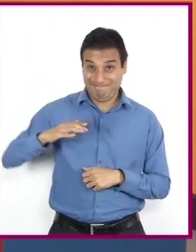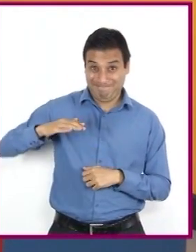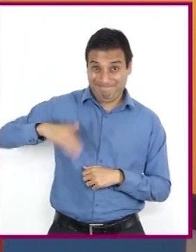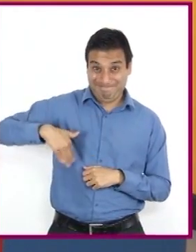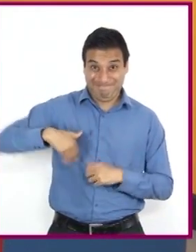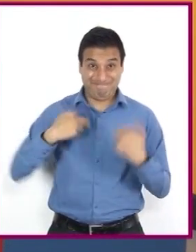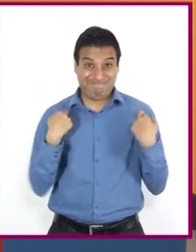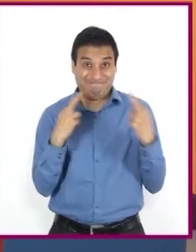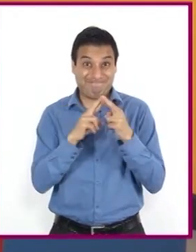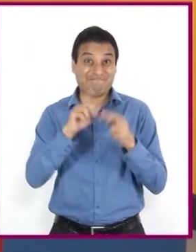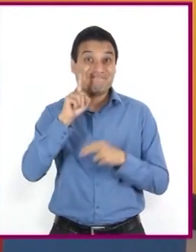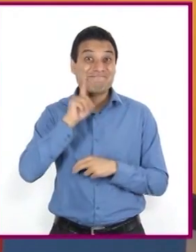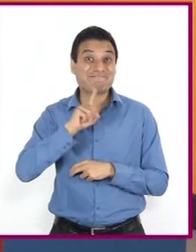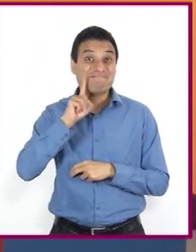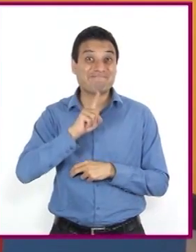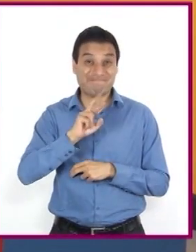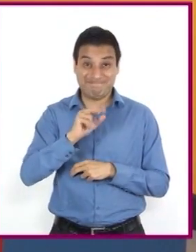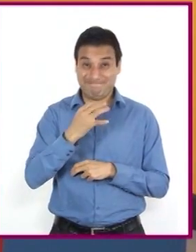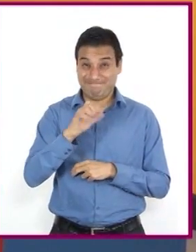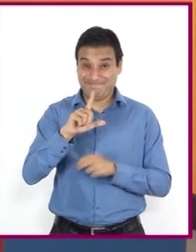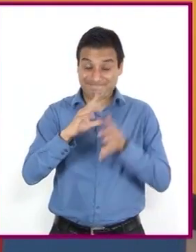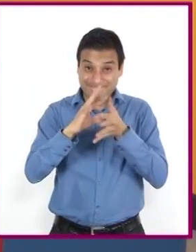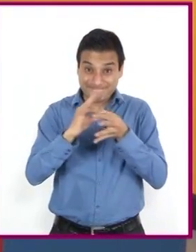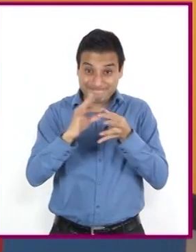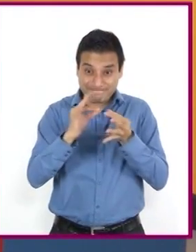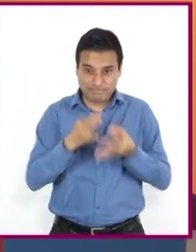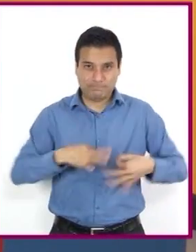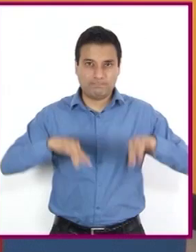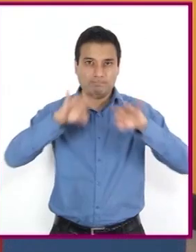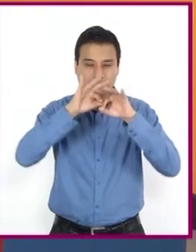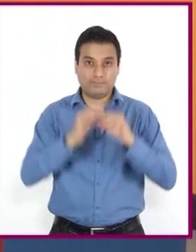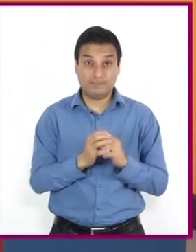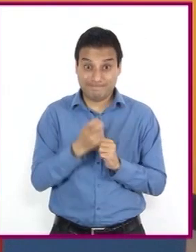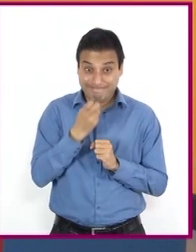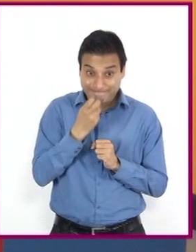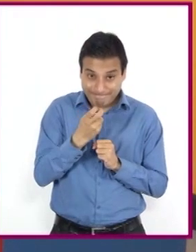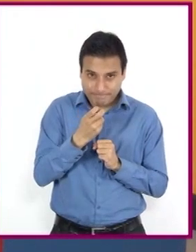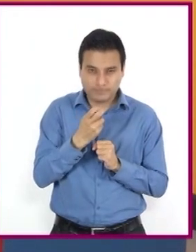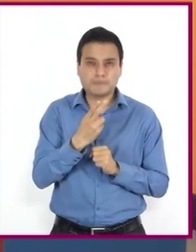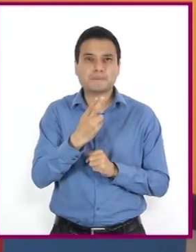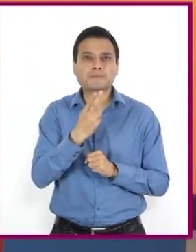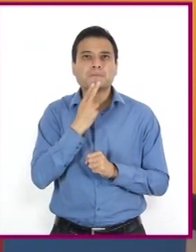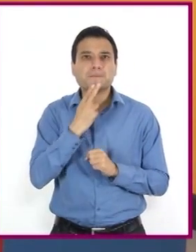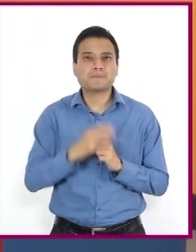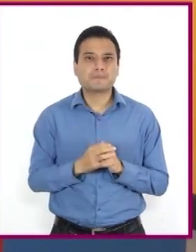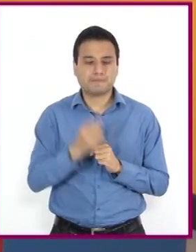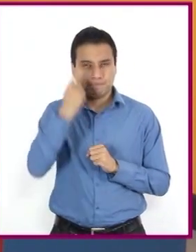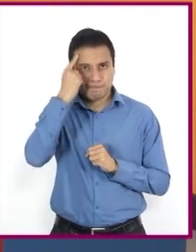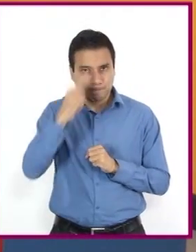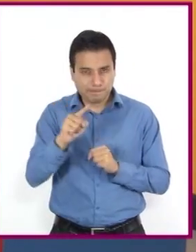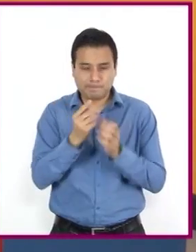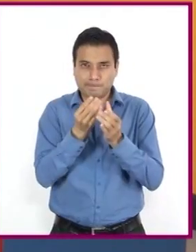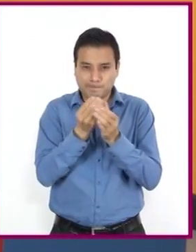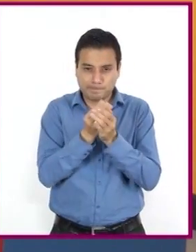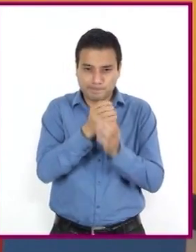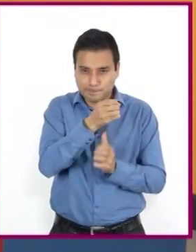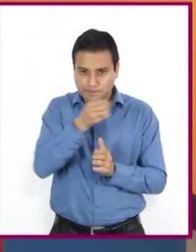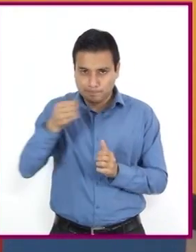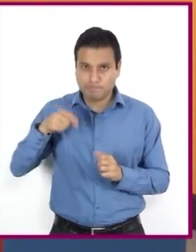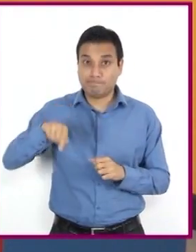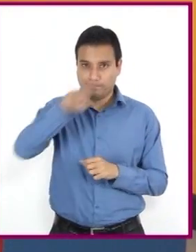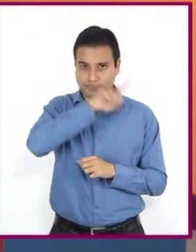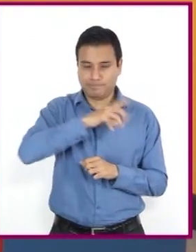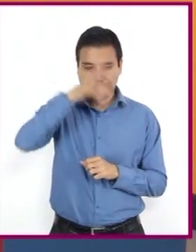maestra Raquel es muy importante. Usaremos este argumento a lo largo de la sesión, así que apréndanlo